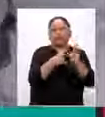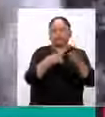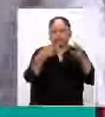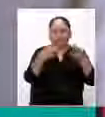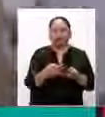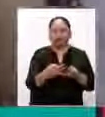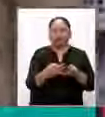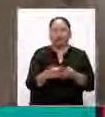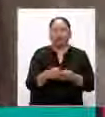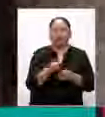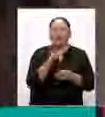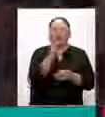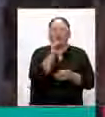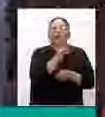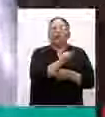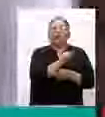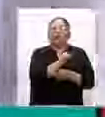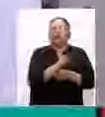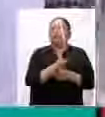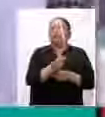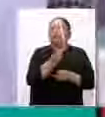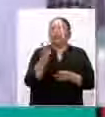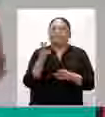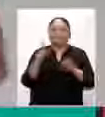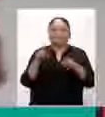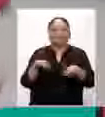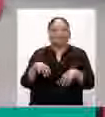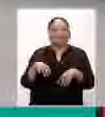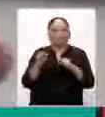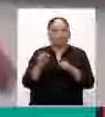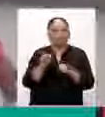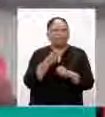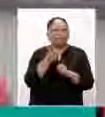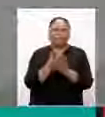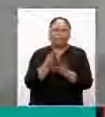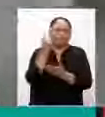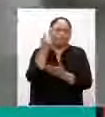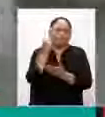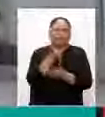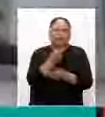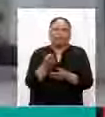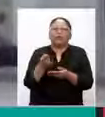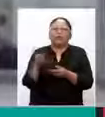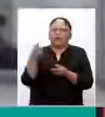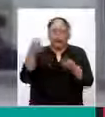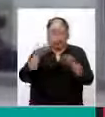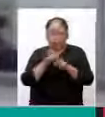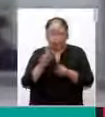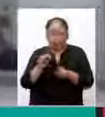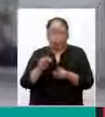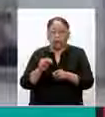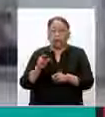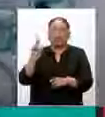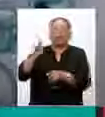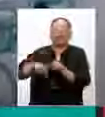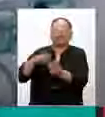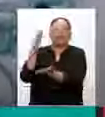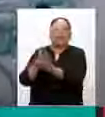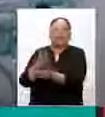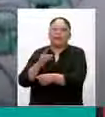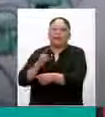ser anunciada, no merece ser asumida a través de un paro en servicios de salud. Tiene que ser canalizada por